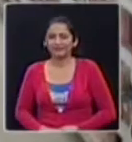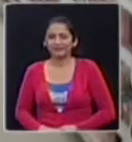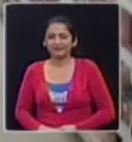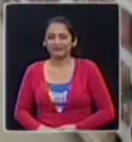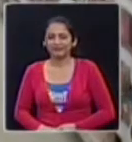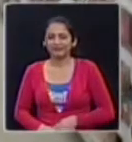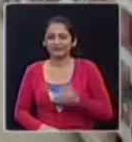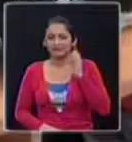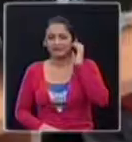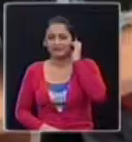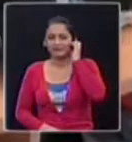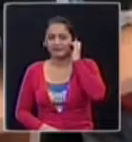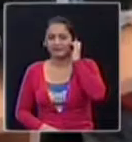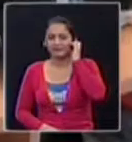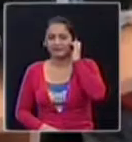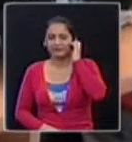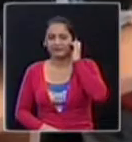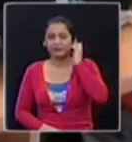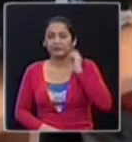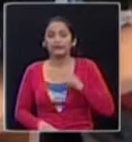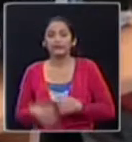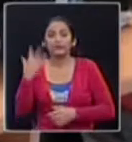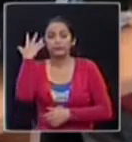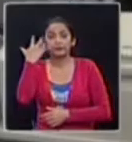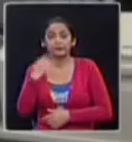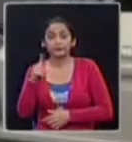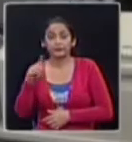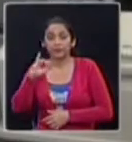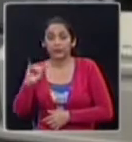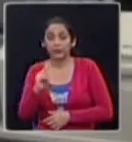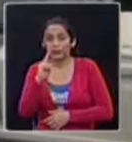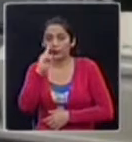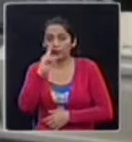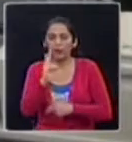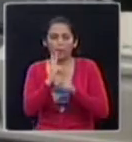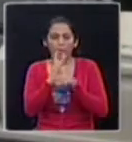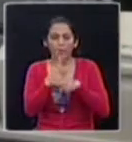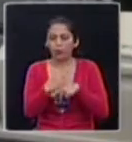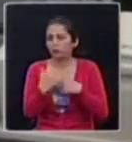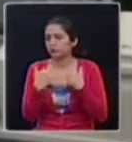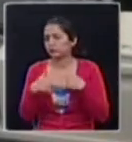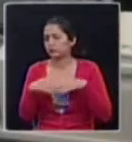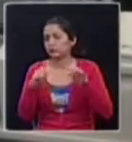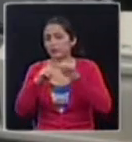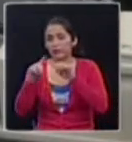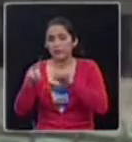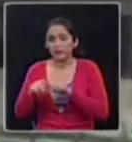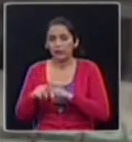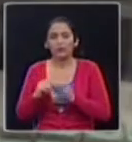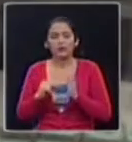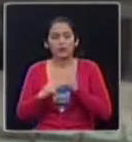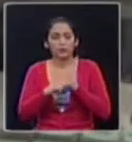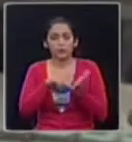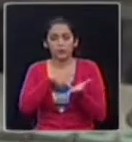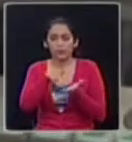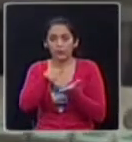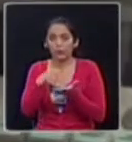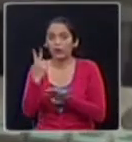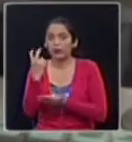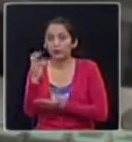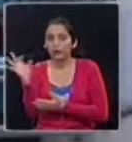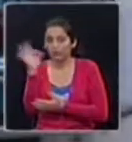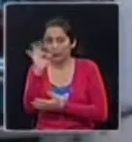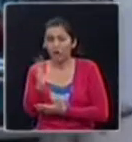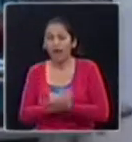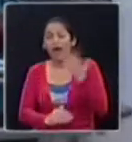Desde este 1 de junio, los productos y servicios gravados con el impuesto al valor agregado IVA volverán a pagar el 12%.